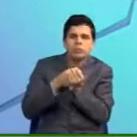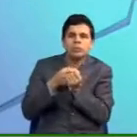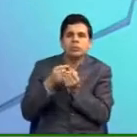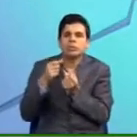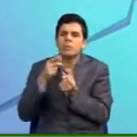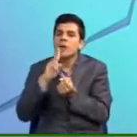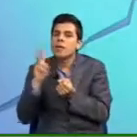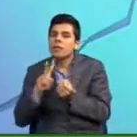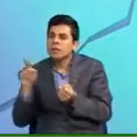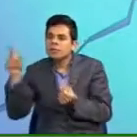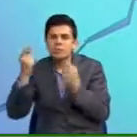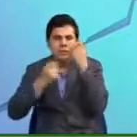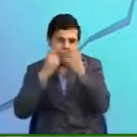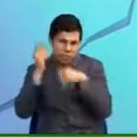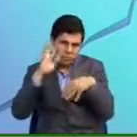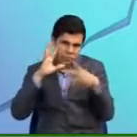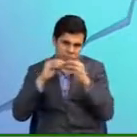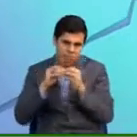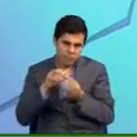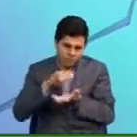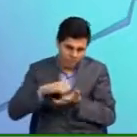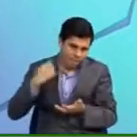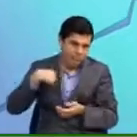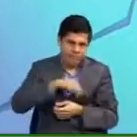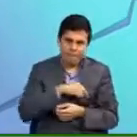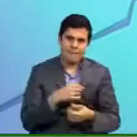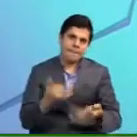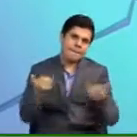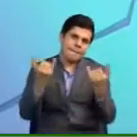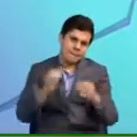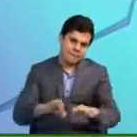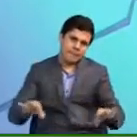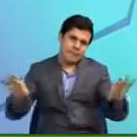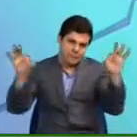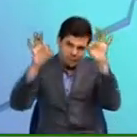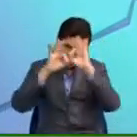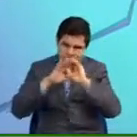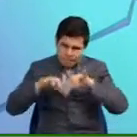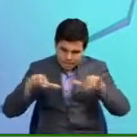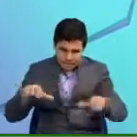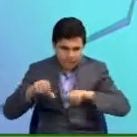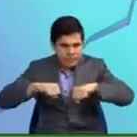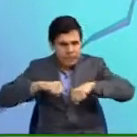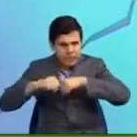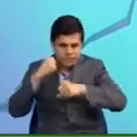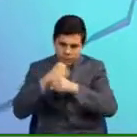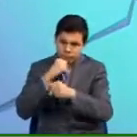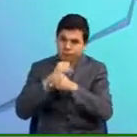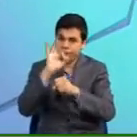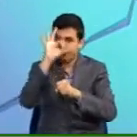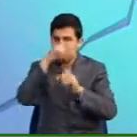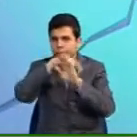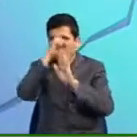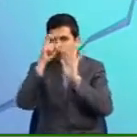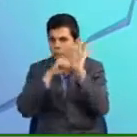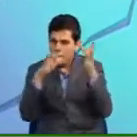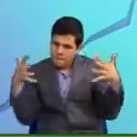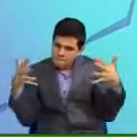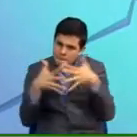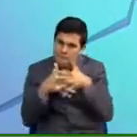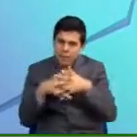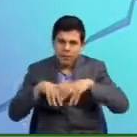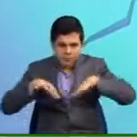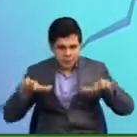aporta a la economía venezolana por eso es que nosotros decimos este es una una actividad por excelencia de integración en la frontera